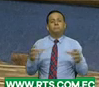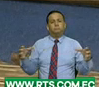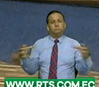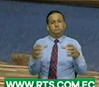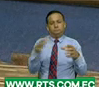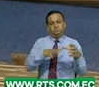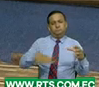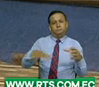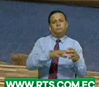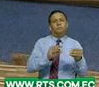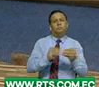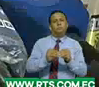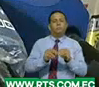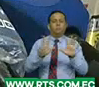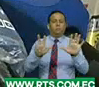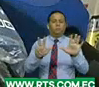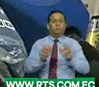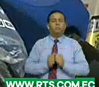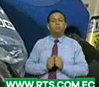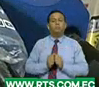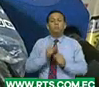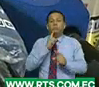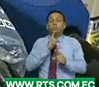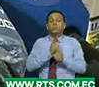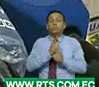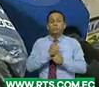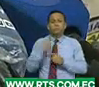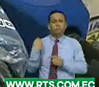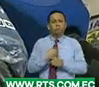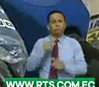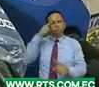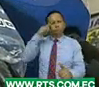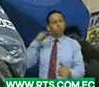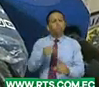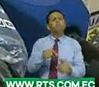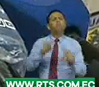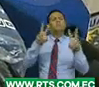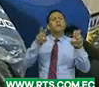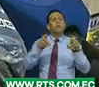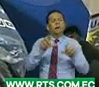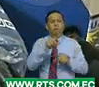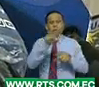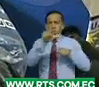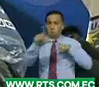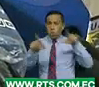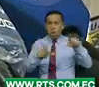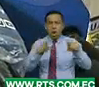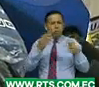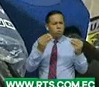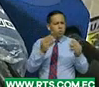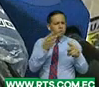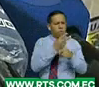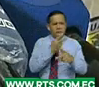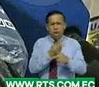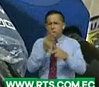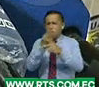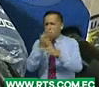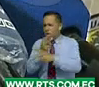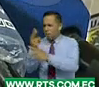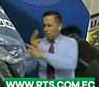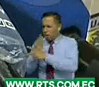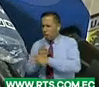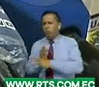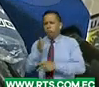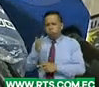especialmente están focalizados en estos operativos en aquellas áreas de concentración de violencia en donde hemos tenido en estos